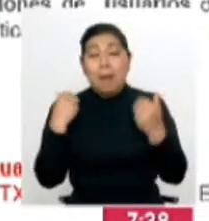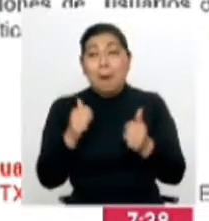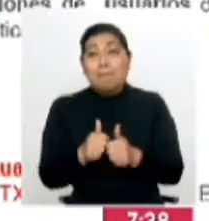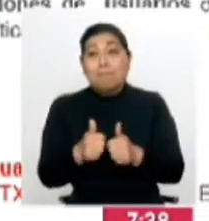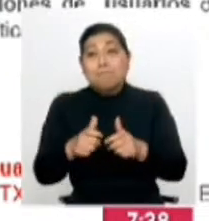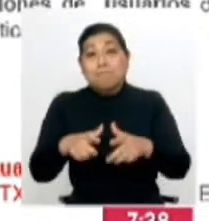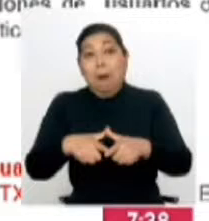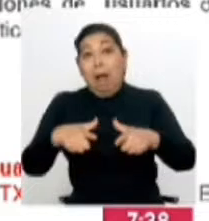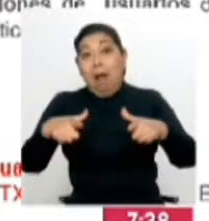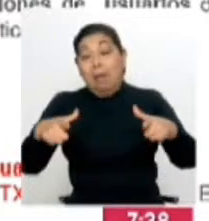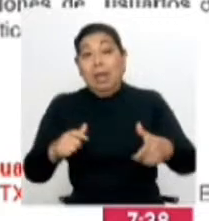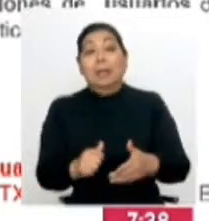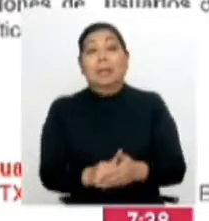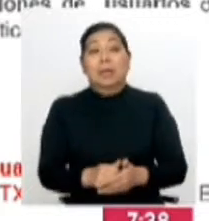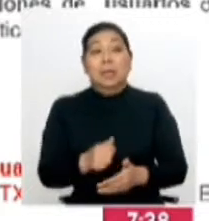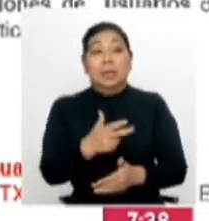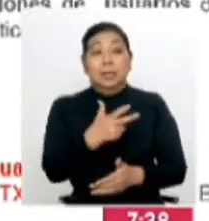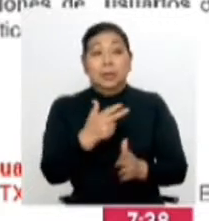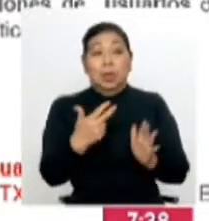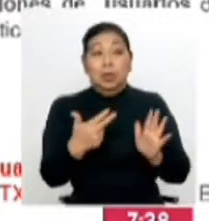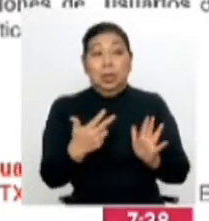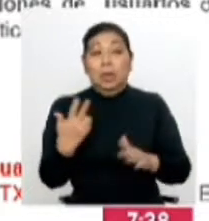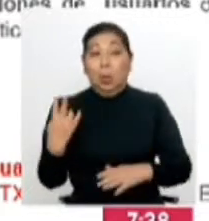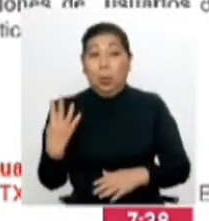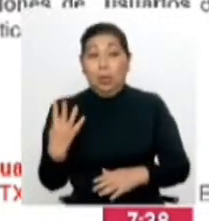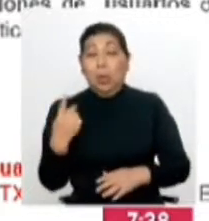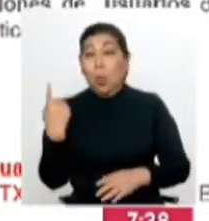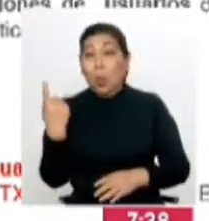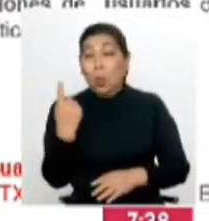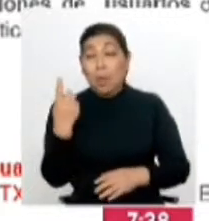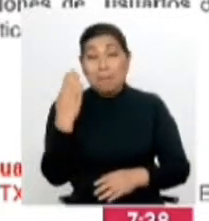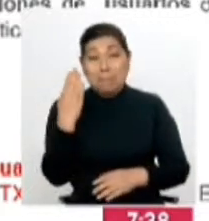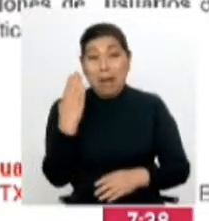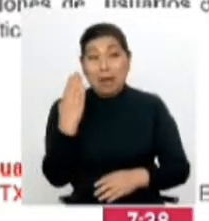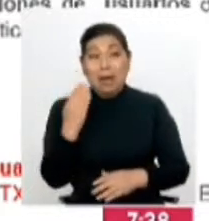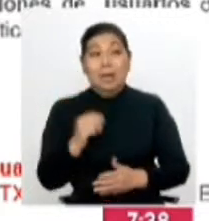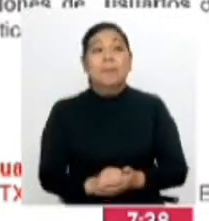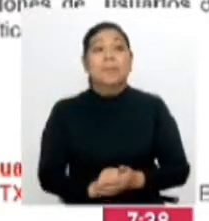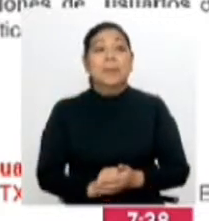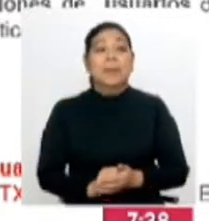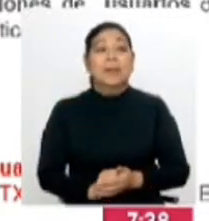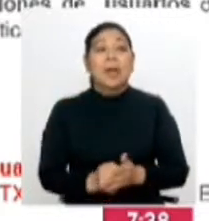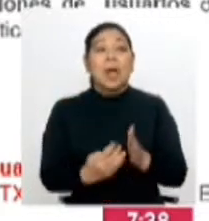grande del país, ojo, 384 oficinas, la única oferta bancaria, la UOB,